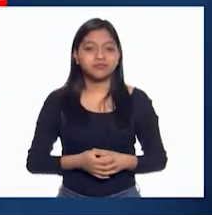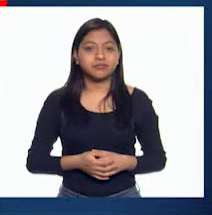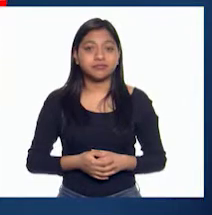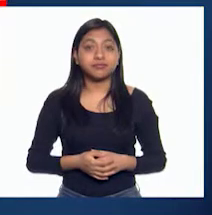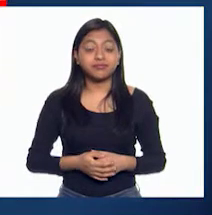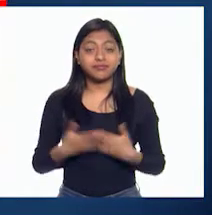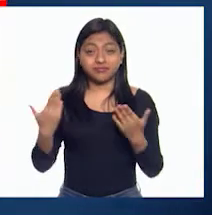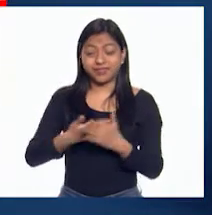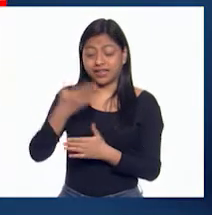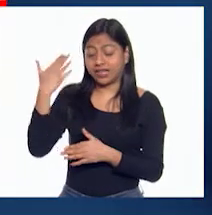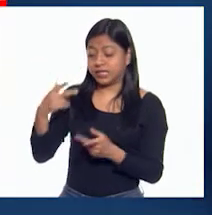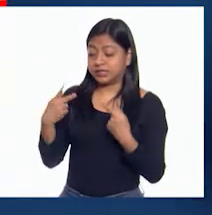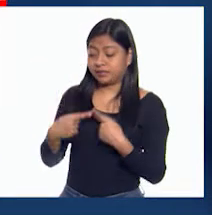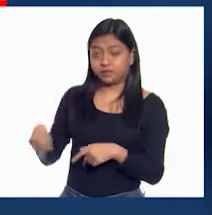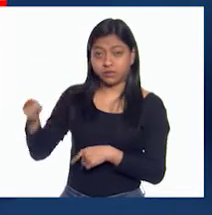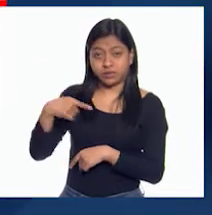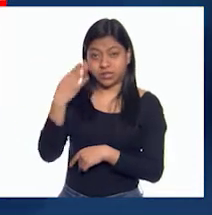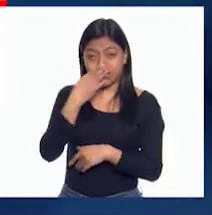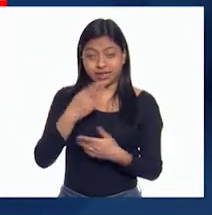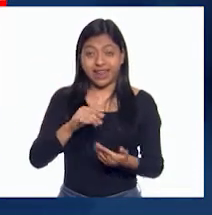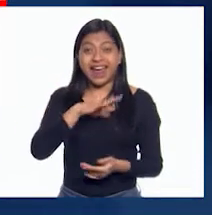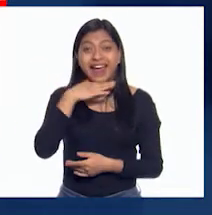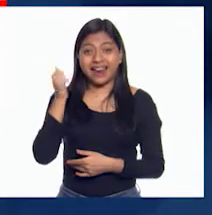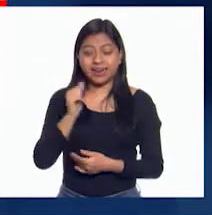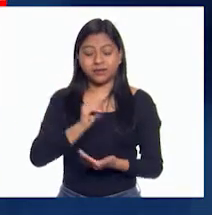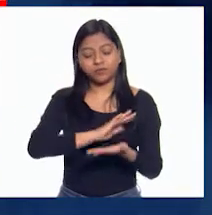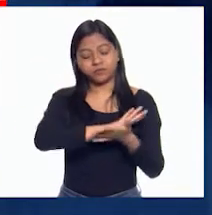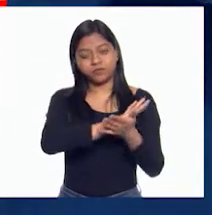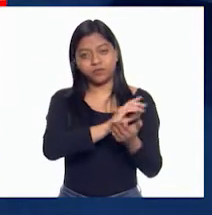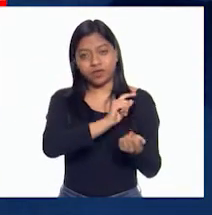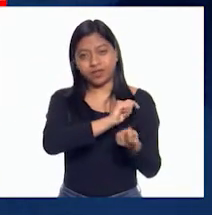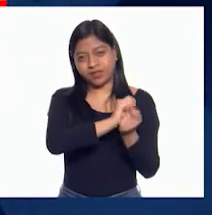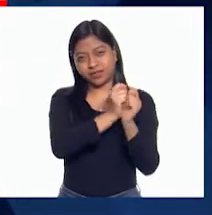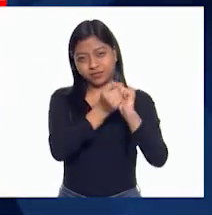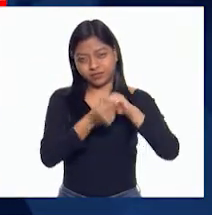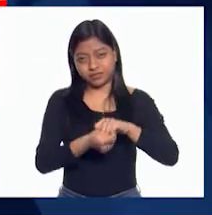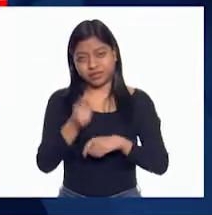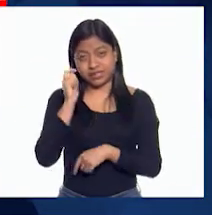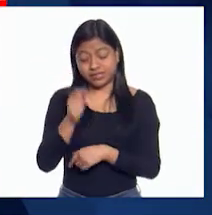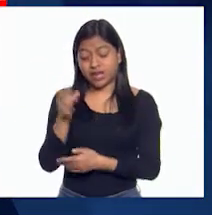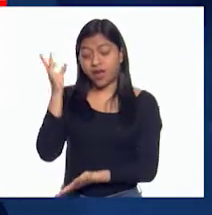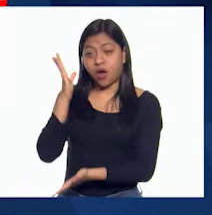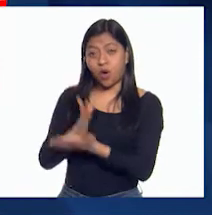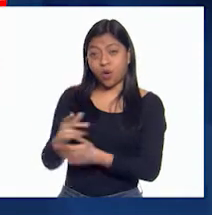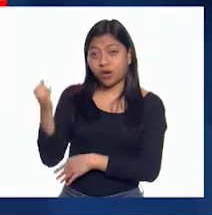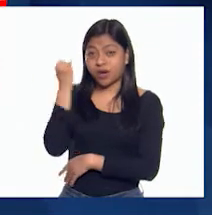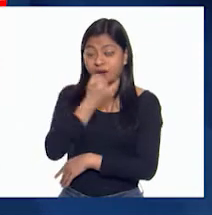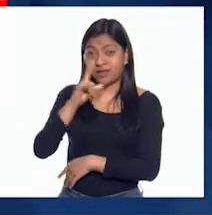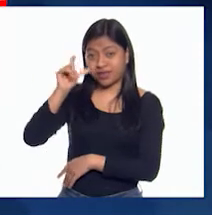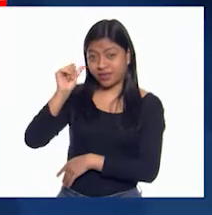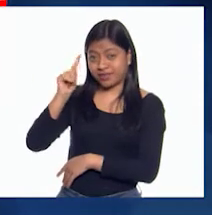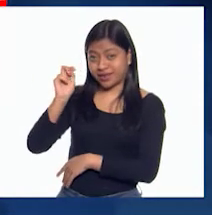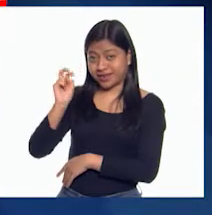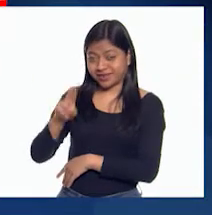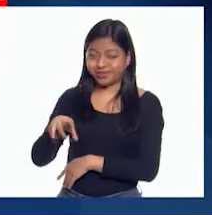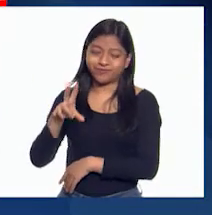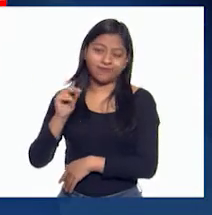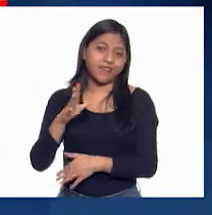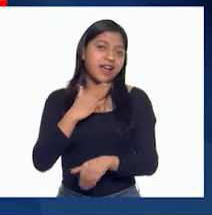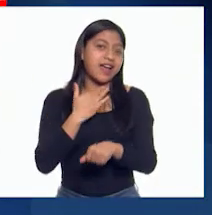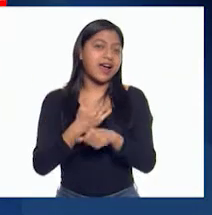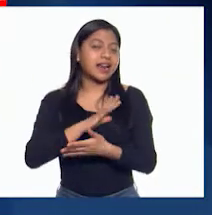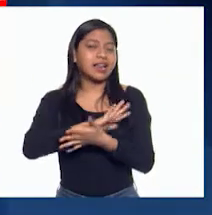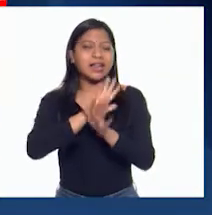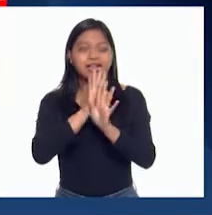Tradujo la Biblia al alemán, es decir, las escrituras sagradas ya no estarían escritas solo en latín, sino que ahora